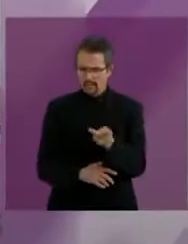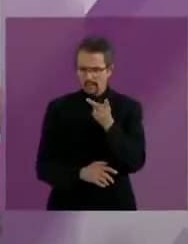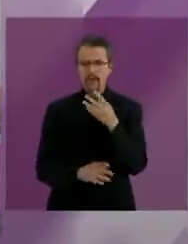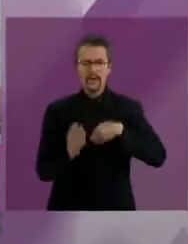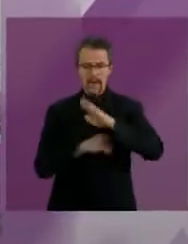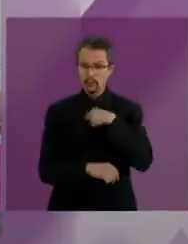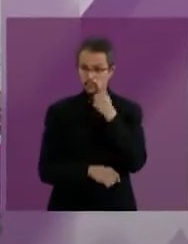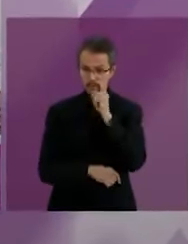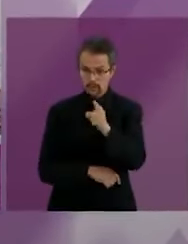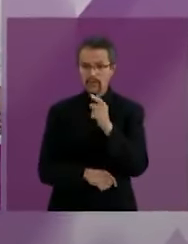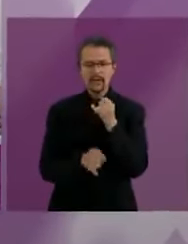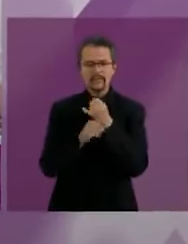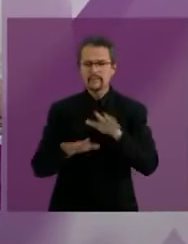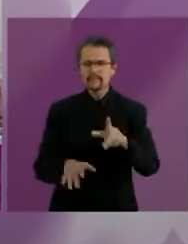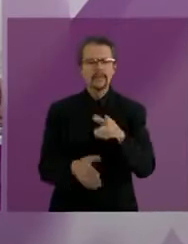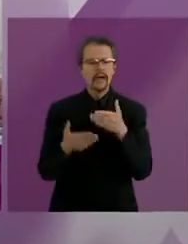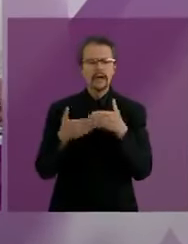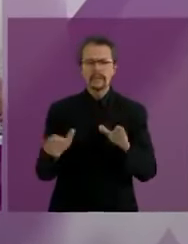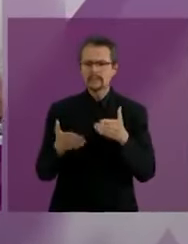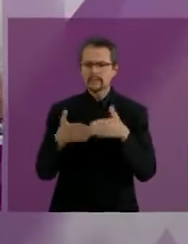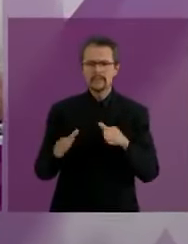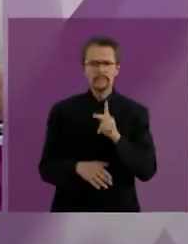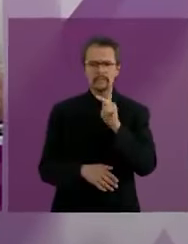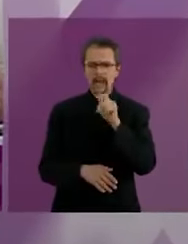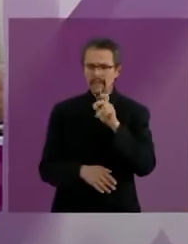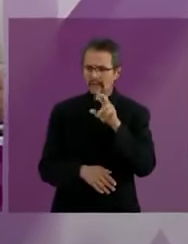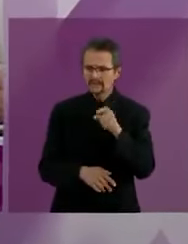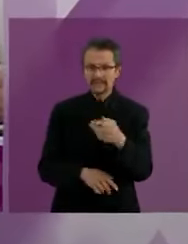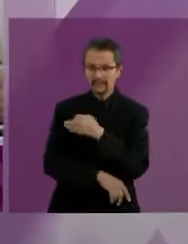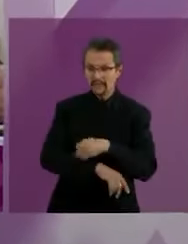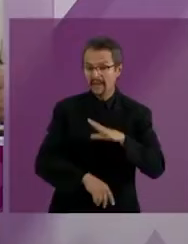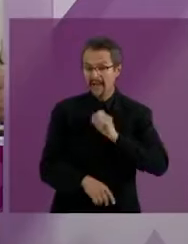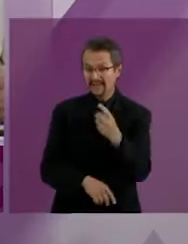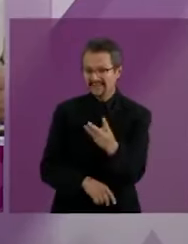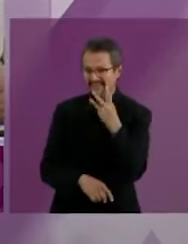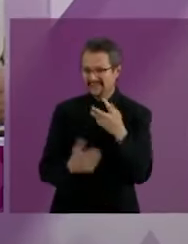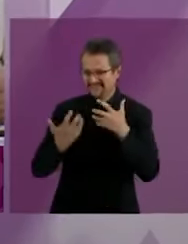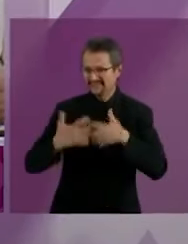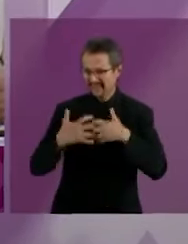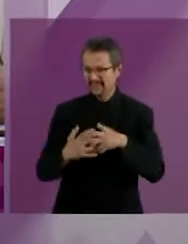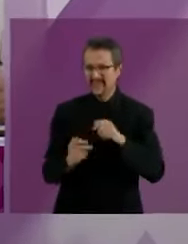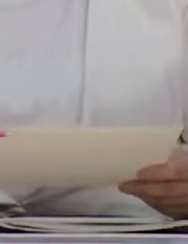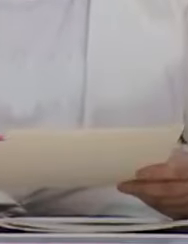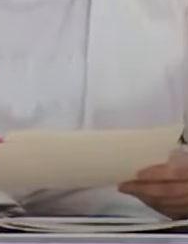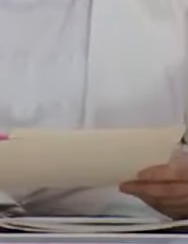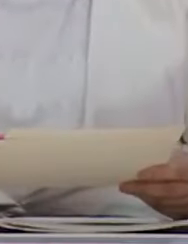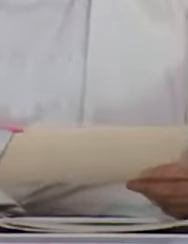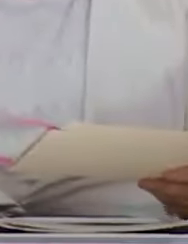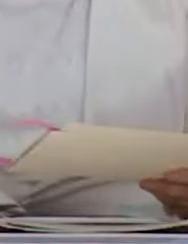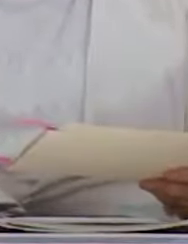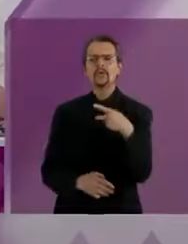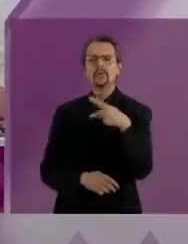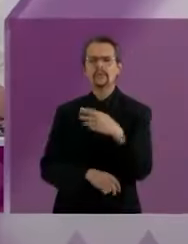Hay información de los Panama Papers, donde tu familia no tiene una, sino tres empresas en paraísos fiscales para evadir impuestos. ¿Contesta sí